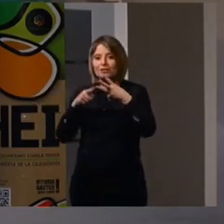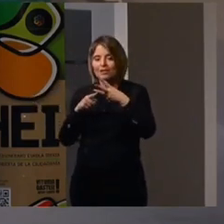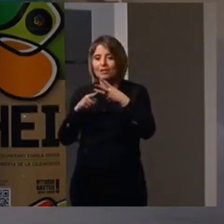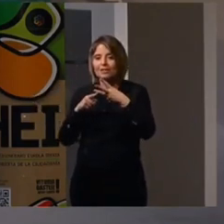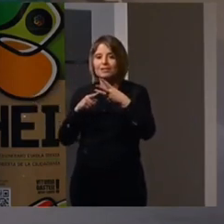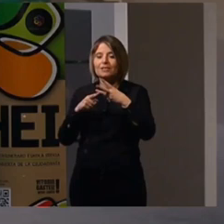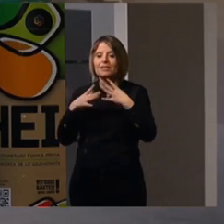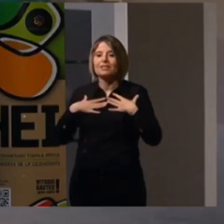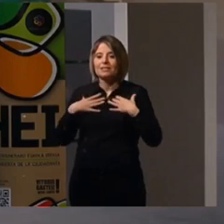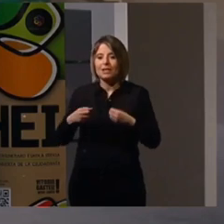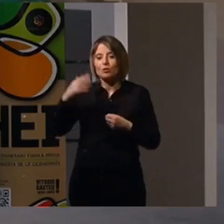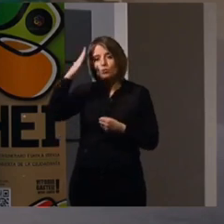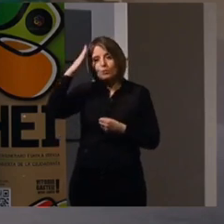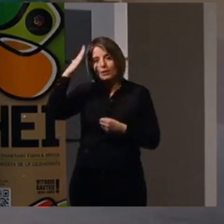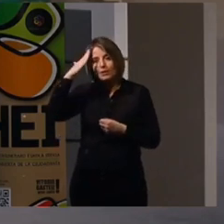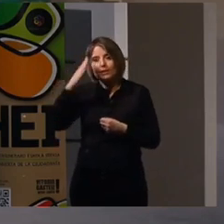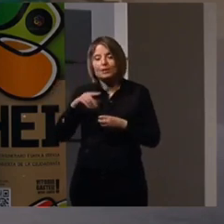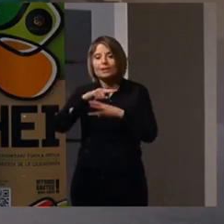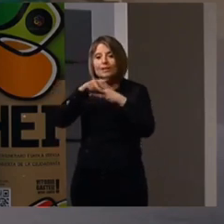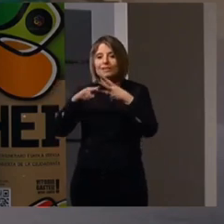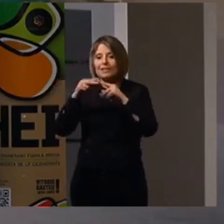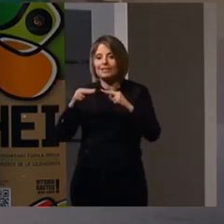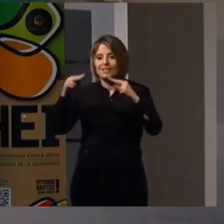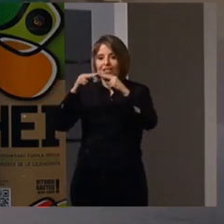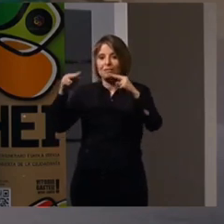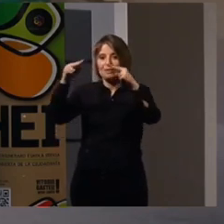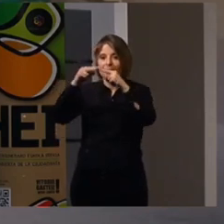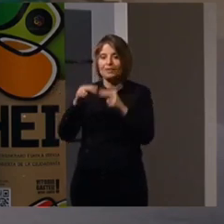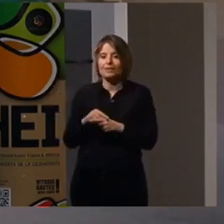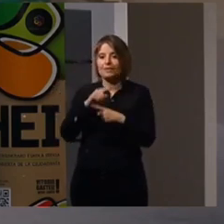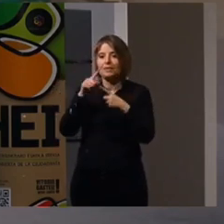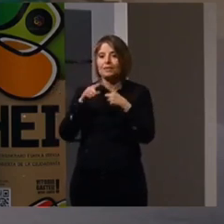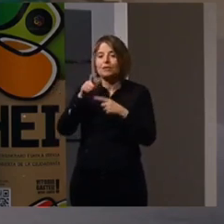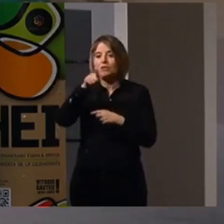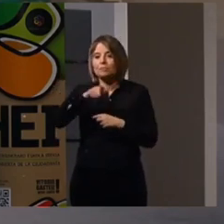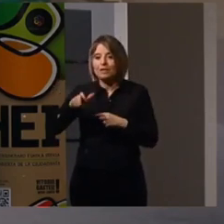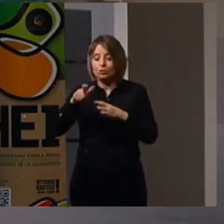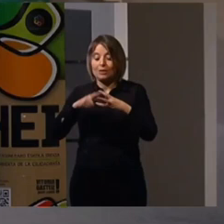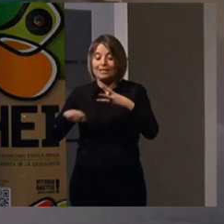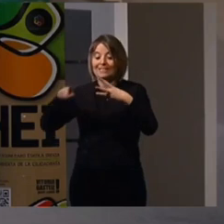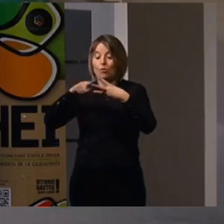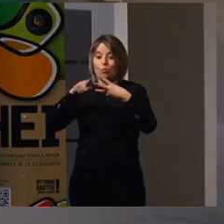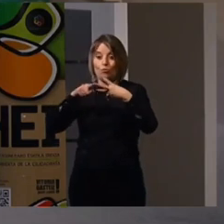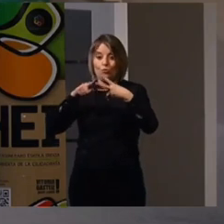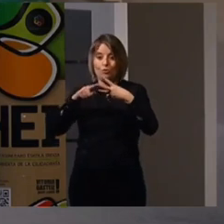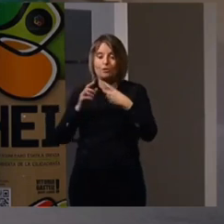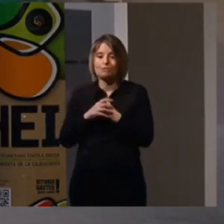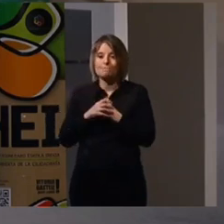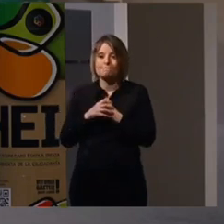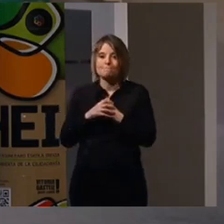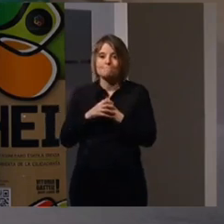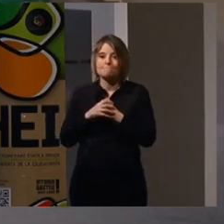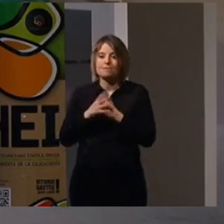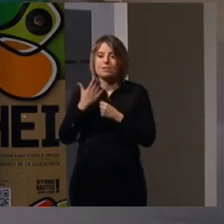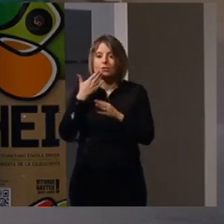pirámide de la salud mental, ¿vale? De tres niveles. Las personas que estamos en el segundo nivel,